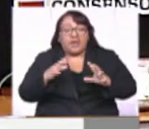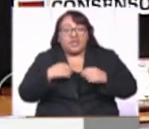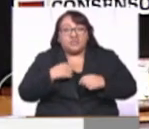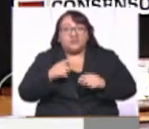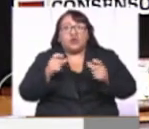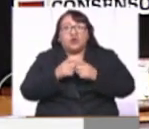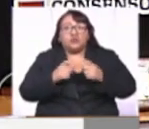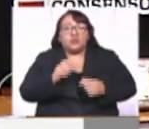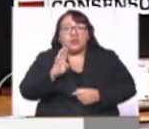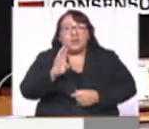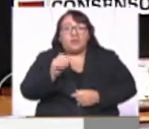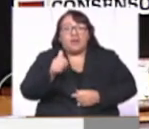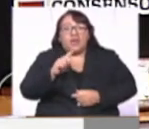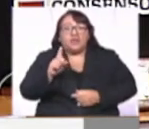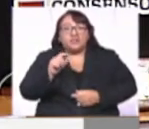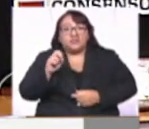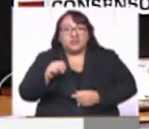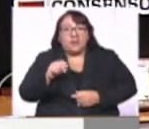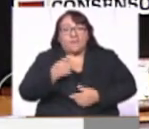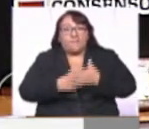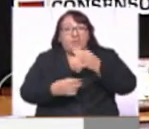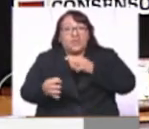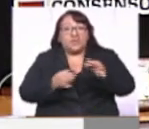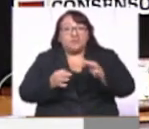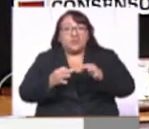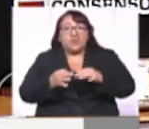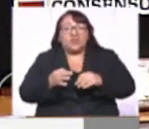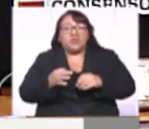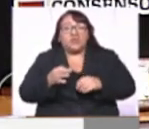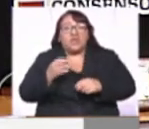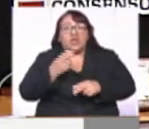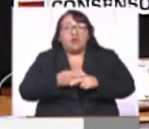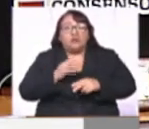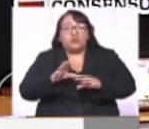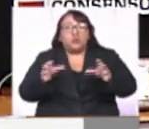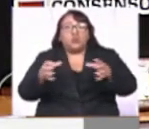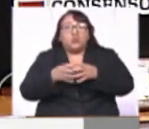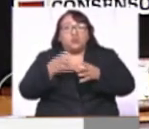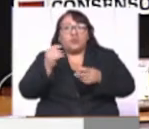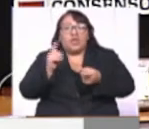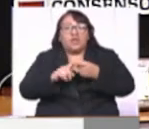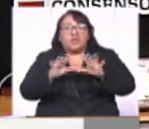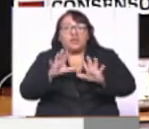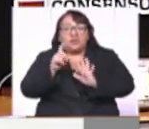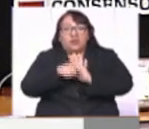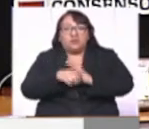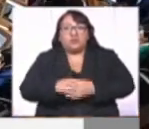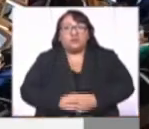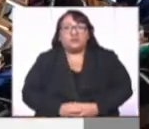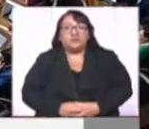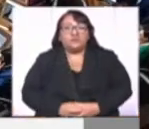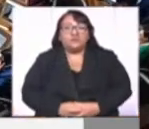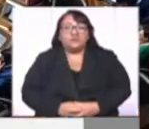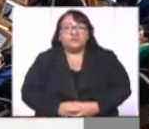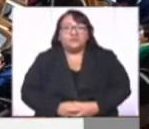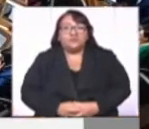la congresista Bazán Narro para que fundamente la moción en nombre de sus autores hasta por 10 minutos.